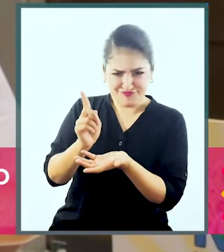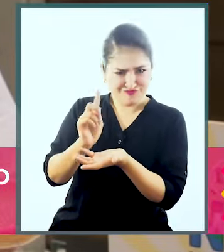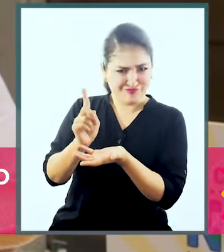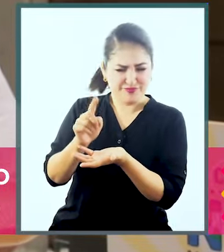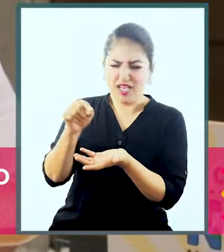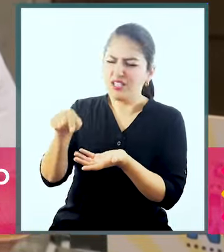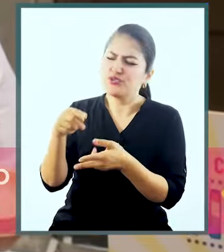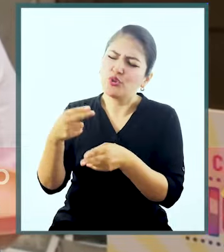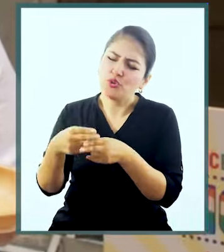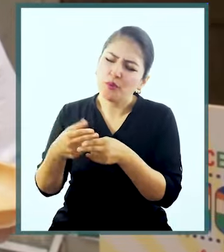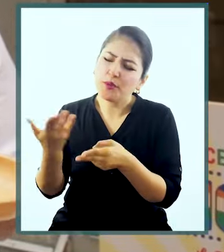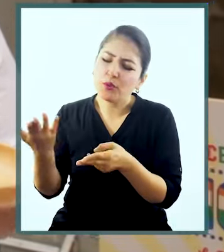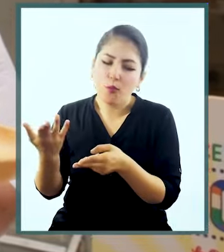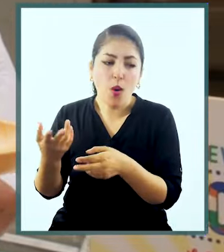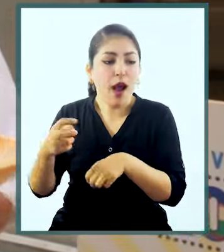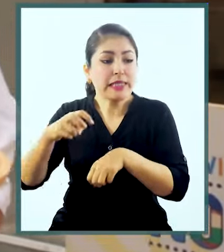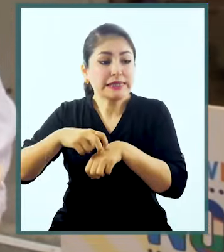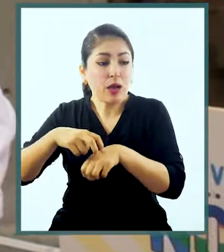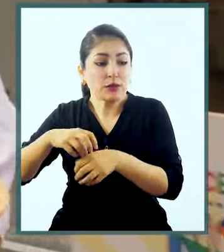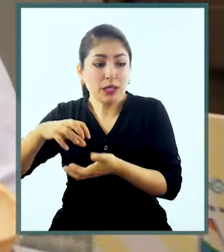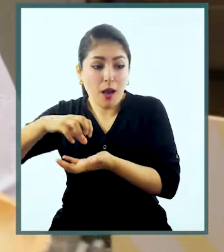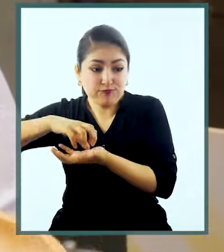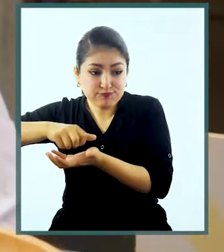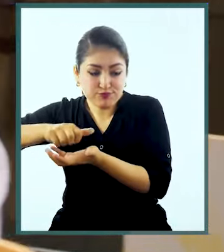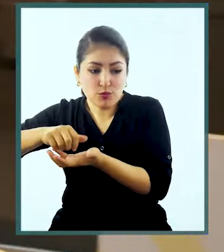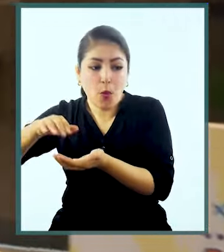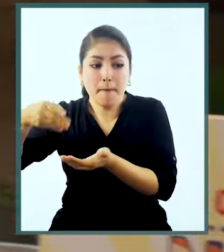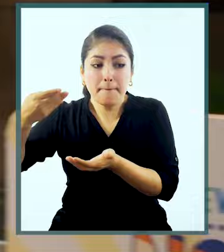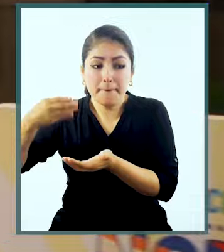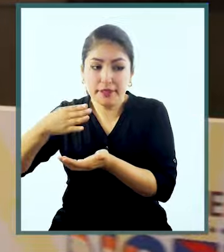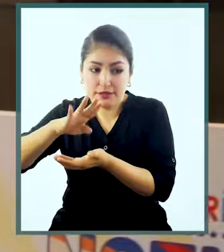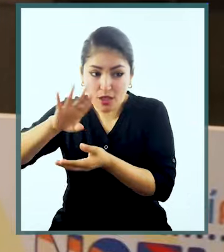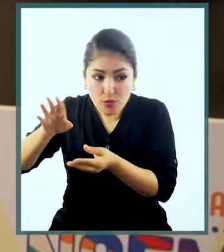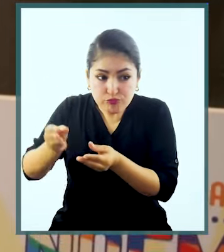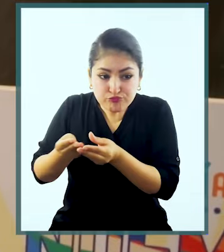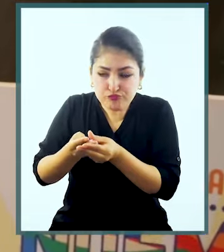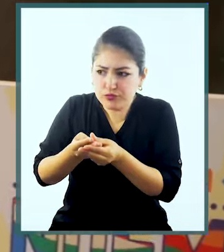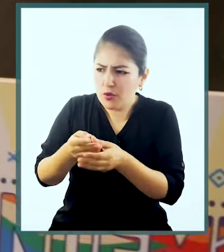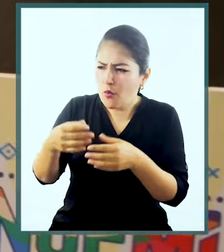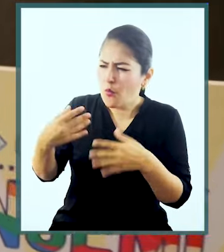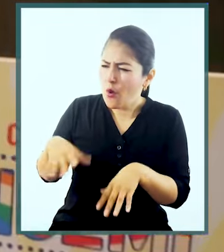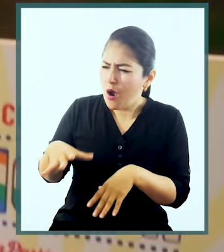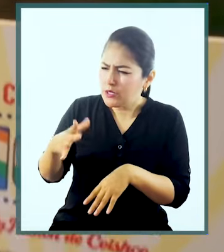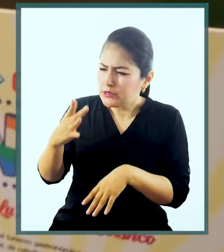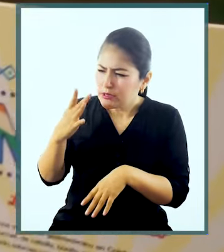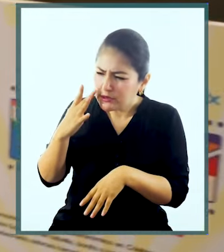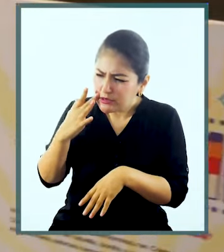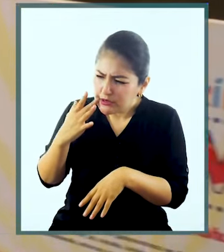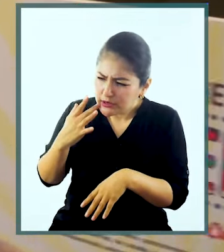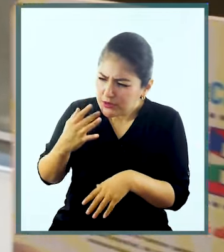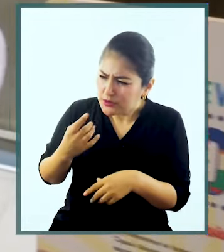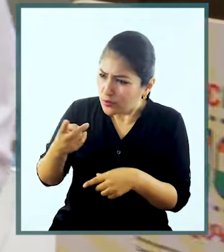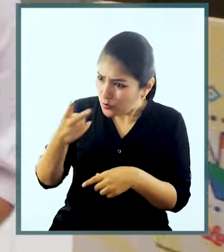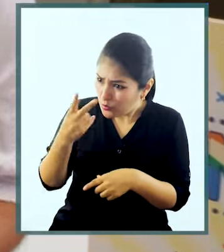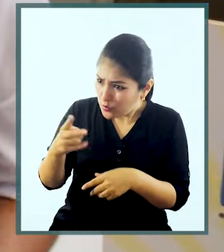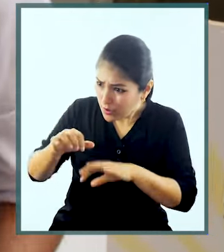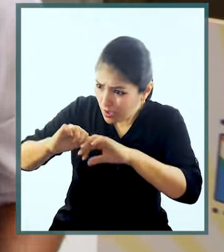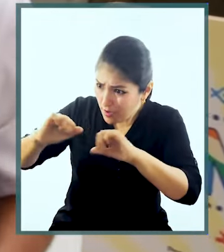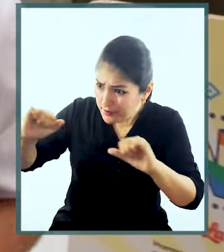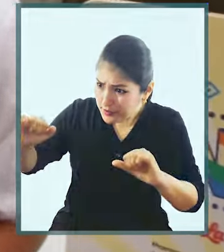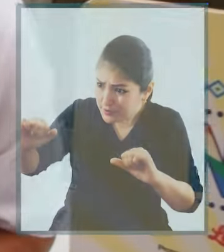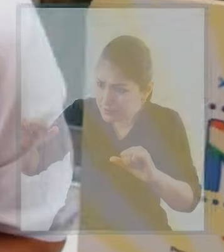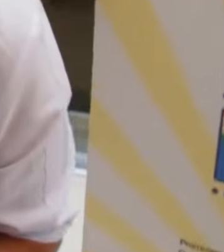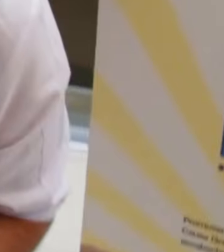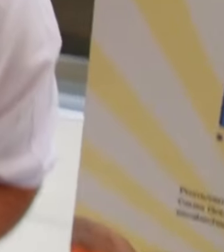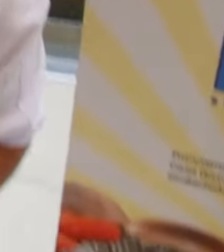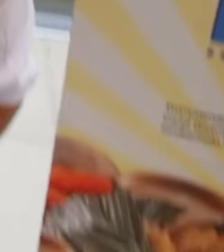no. ¿Cómo se llama el plato? Causa de pescado. ¡Qué delicia! ¿Podemos abrirlo? A ver.